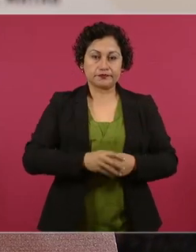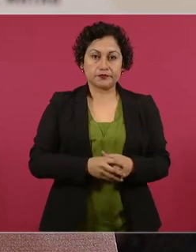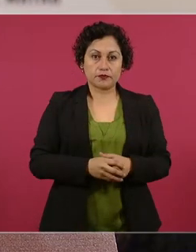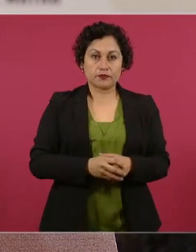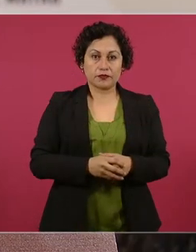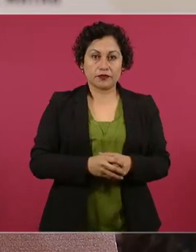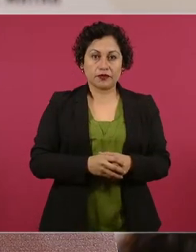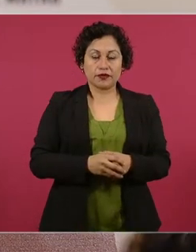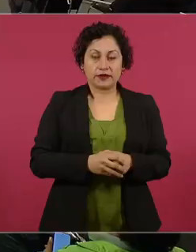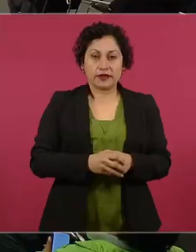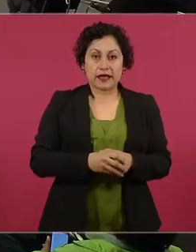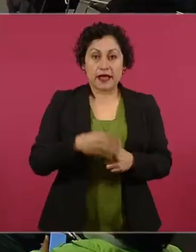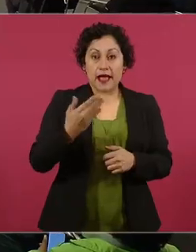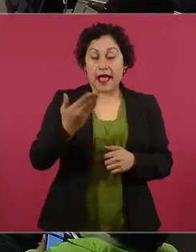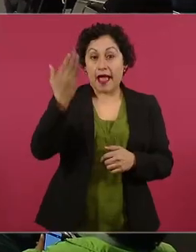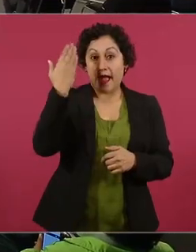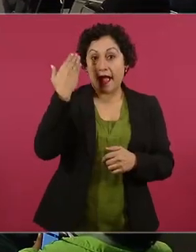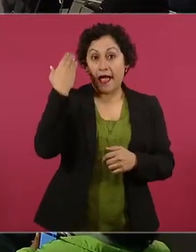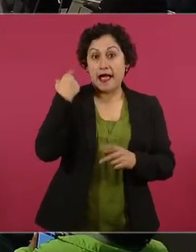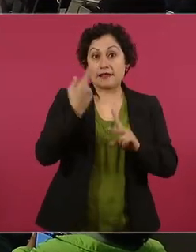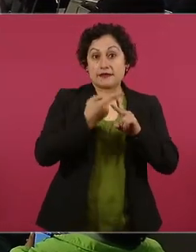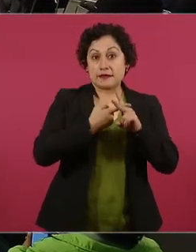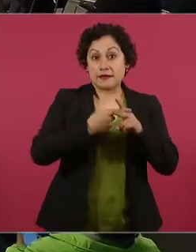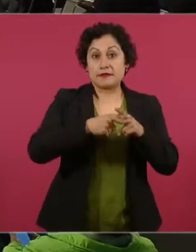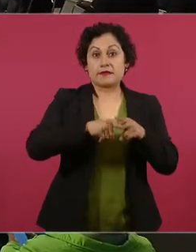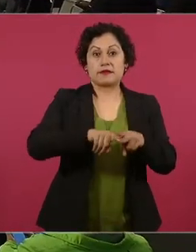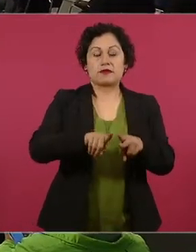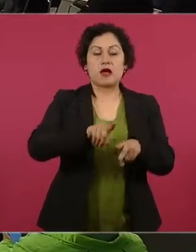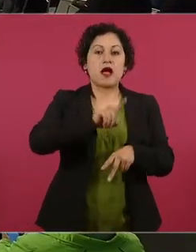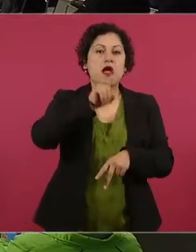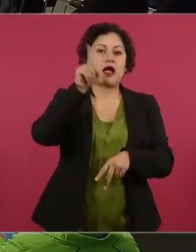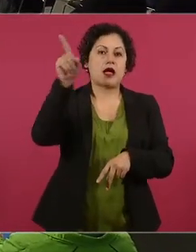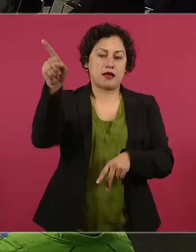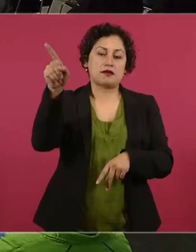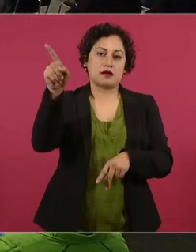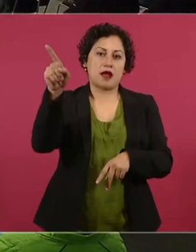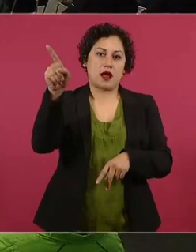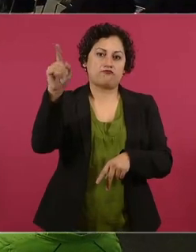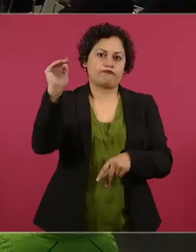era más bajo el salario en China, pero